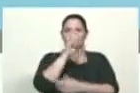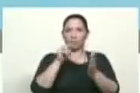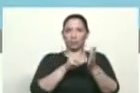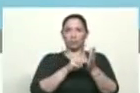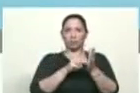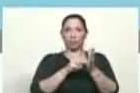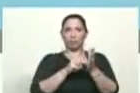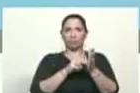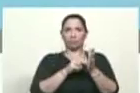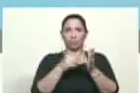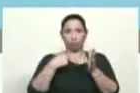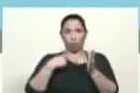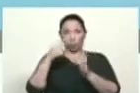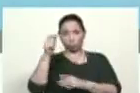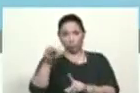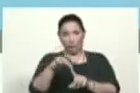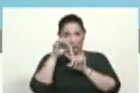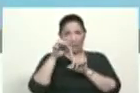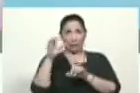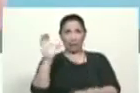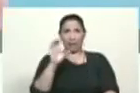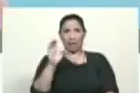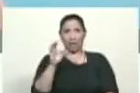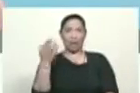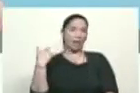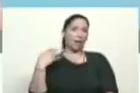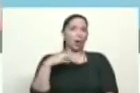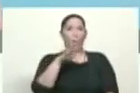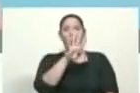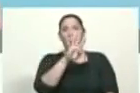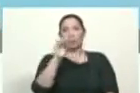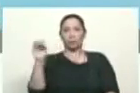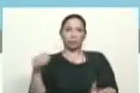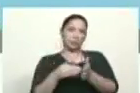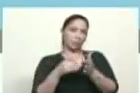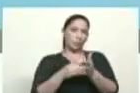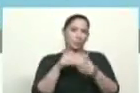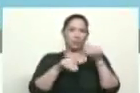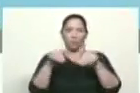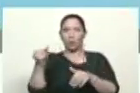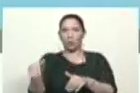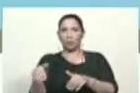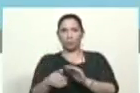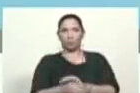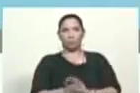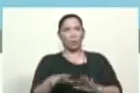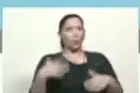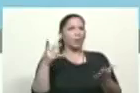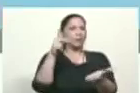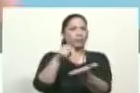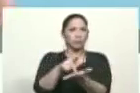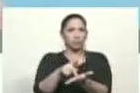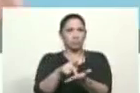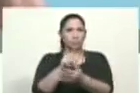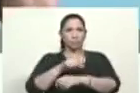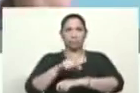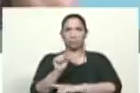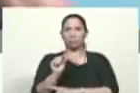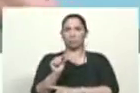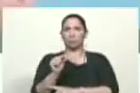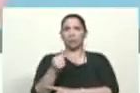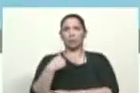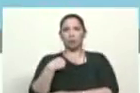Caracas. Saqué como 400.000 votos. Y cuando llegó el momento, dije, mira, me